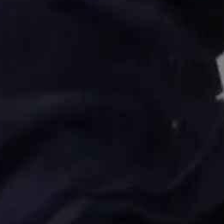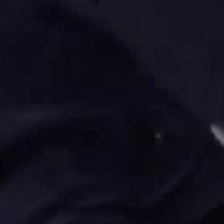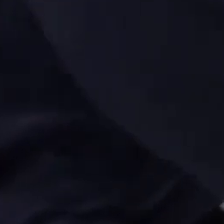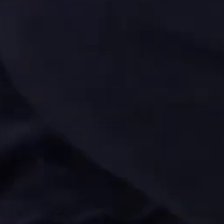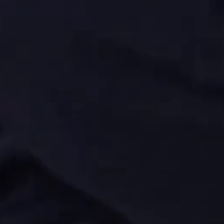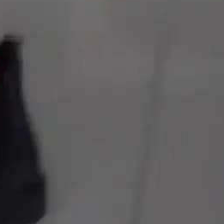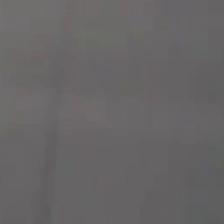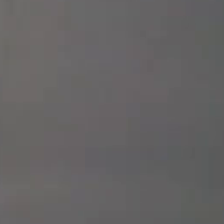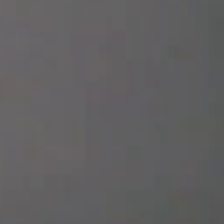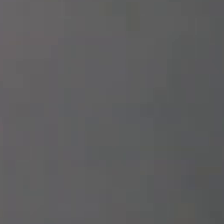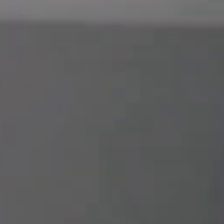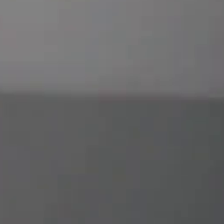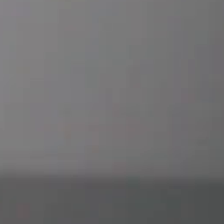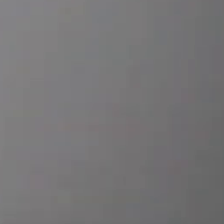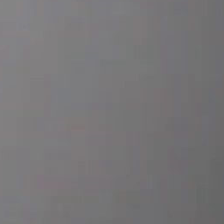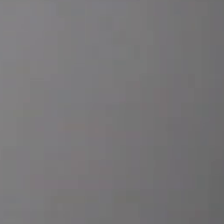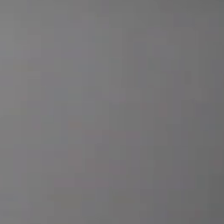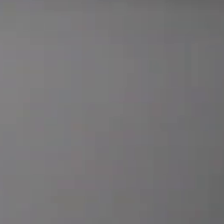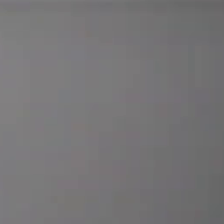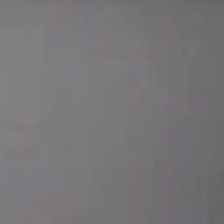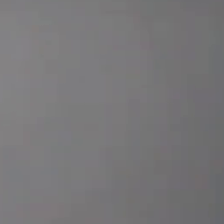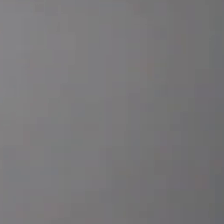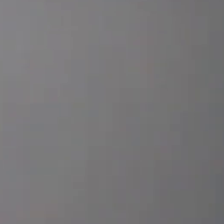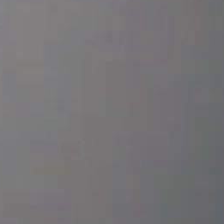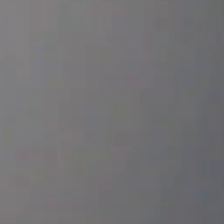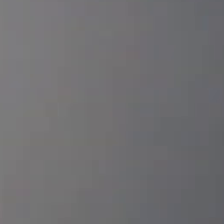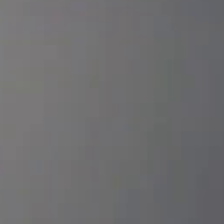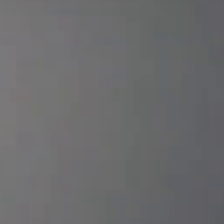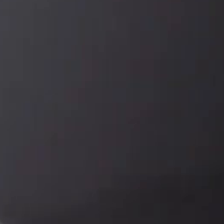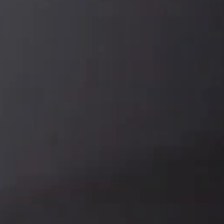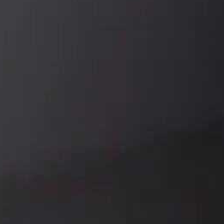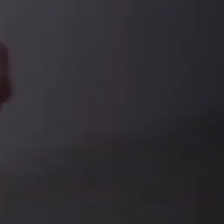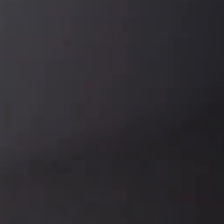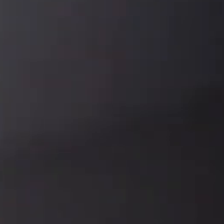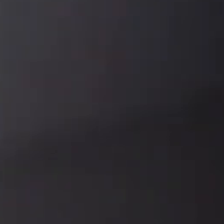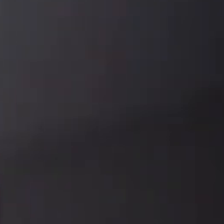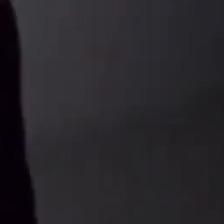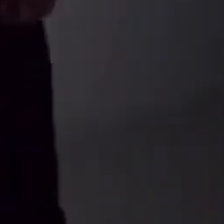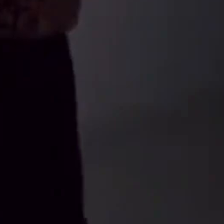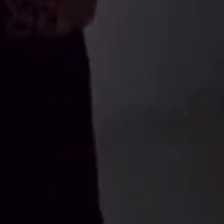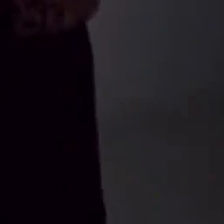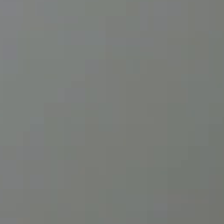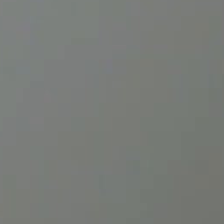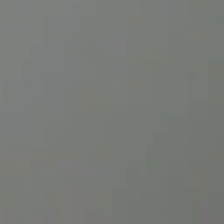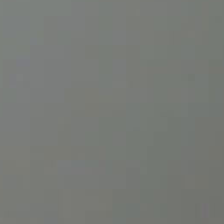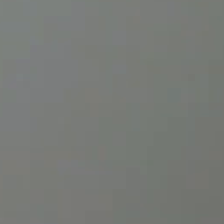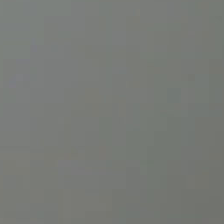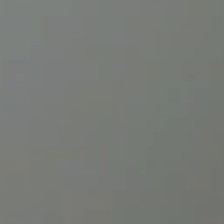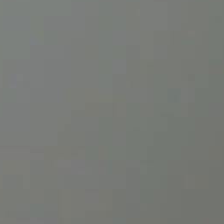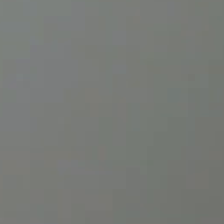De una ola indispuesta De Y tengo la